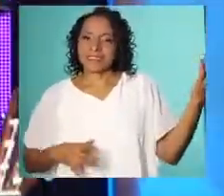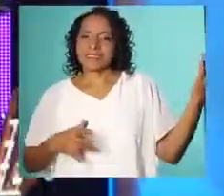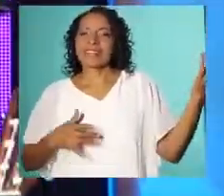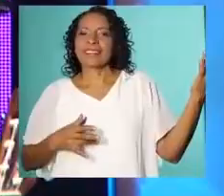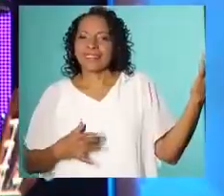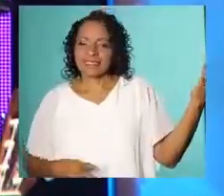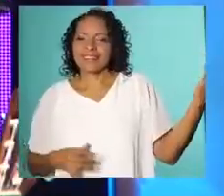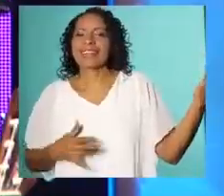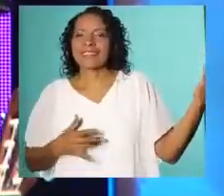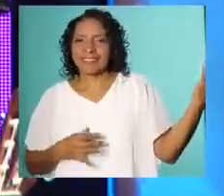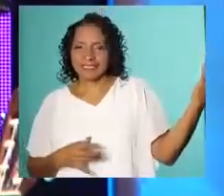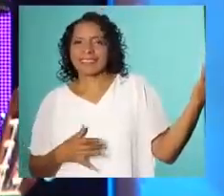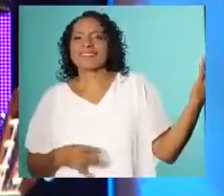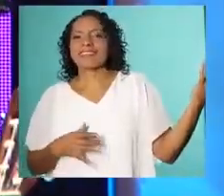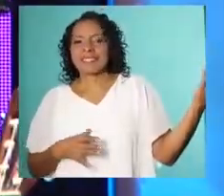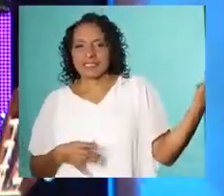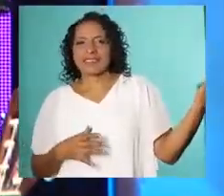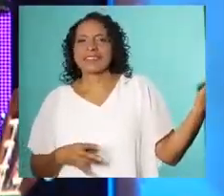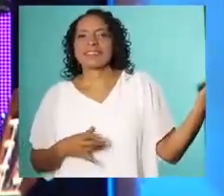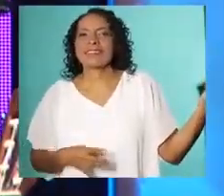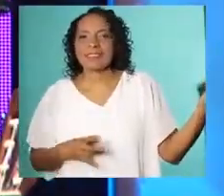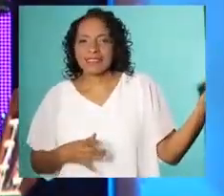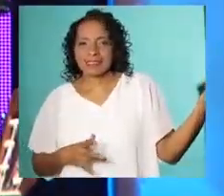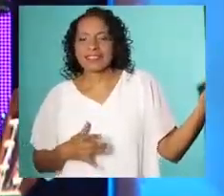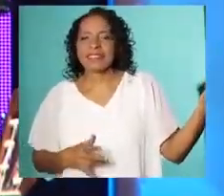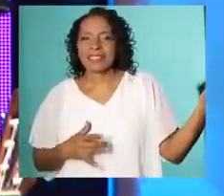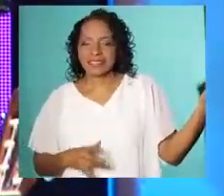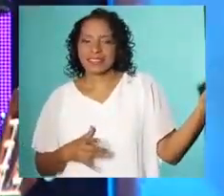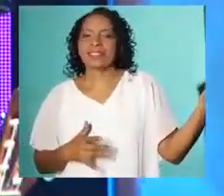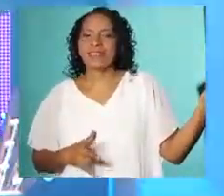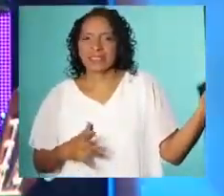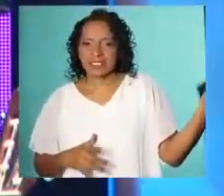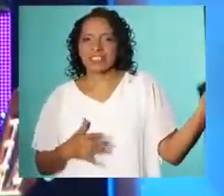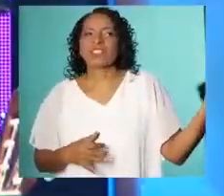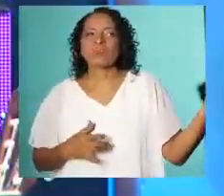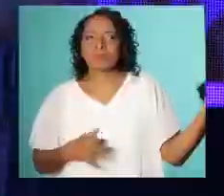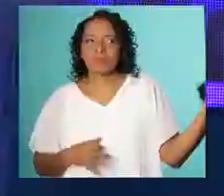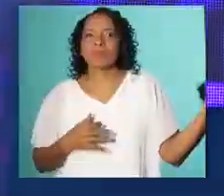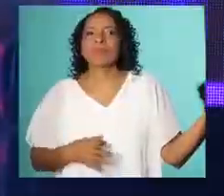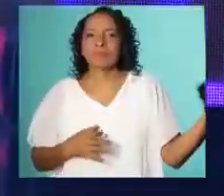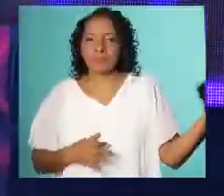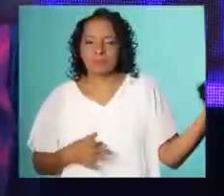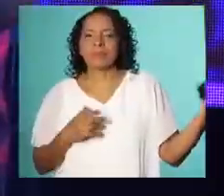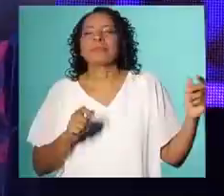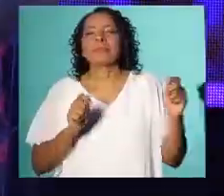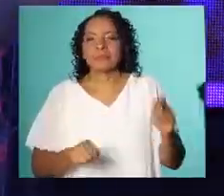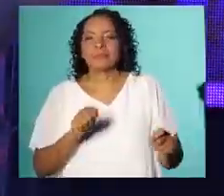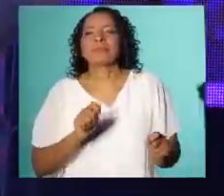Thank you.